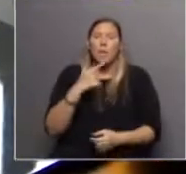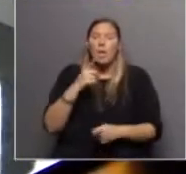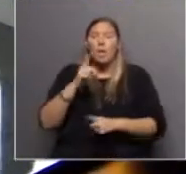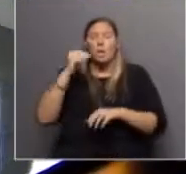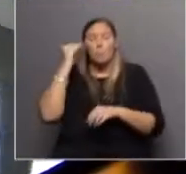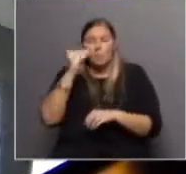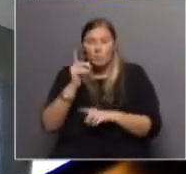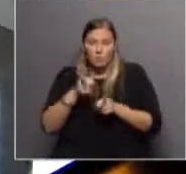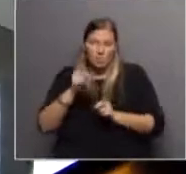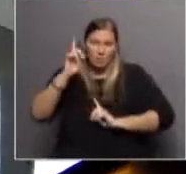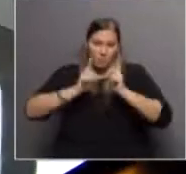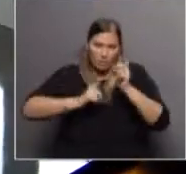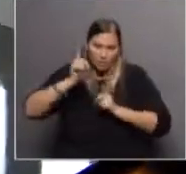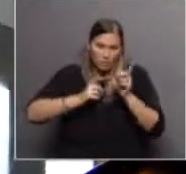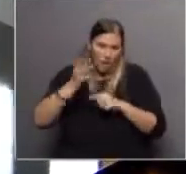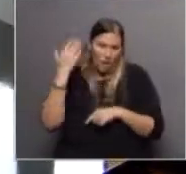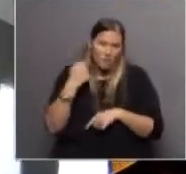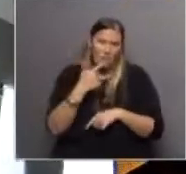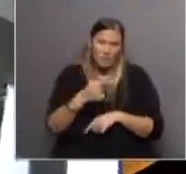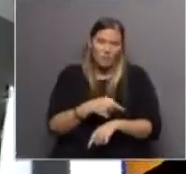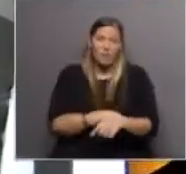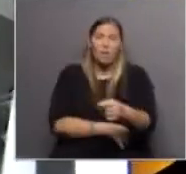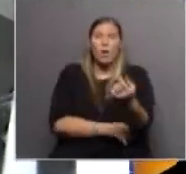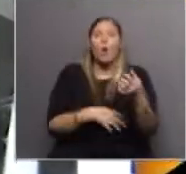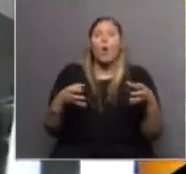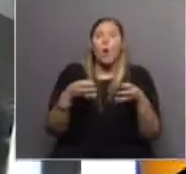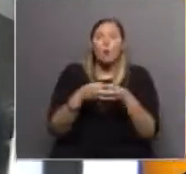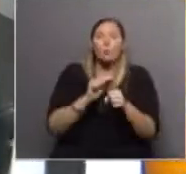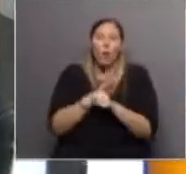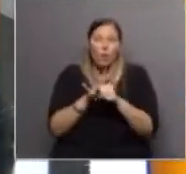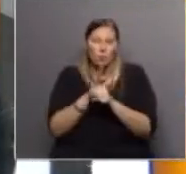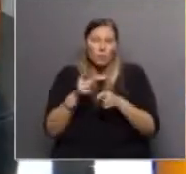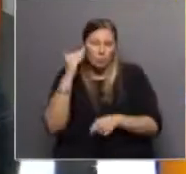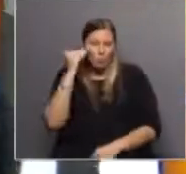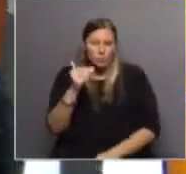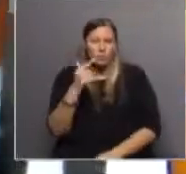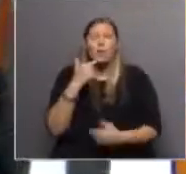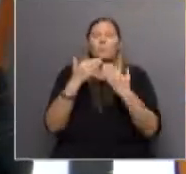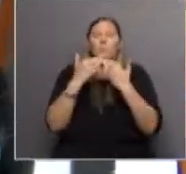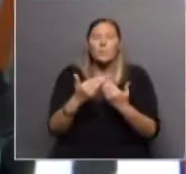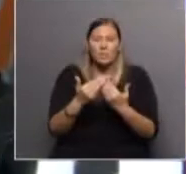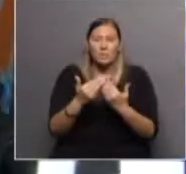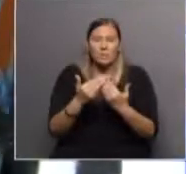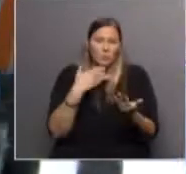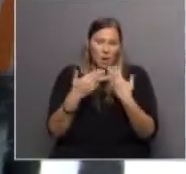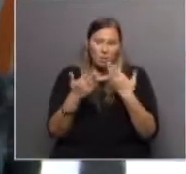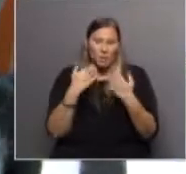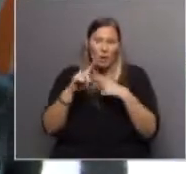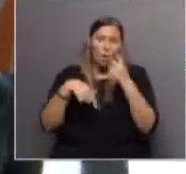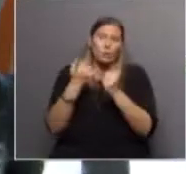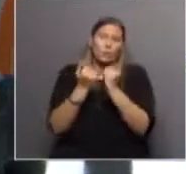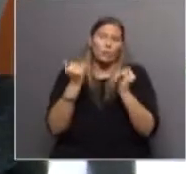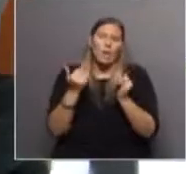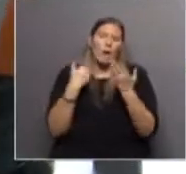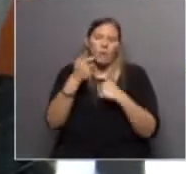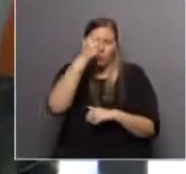además de todo lo que dije como pertenencia a los grupos vinculados a COVID. Muchas gracias por estos minutos y bueno, otro día hablamos de ciencia,